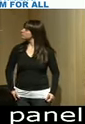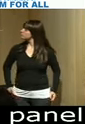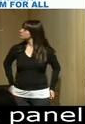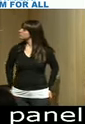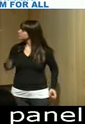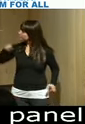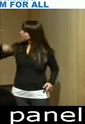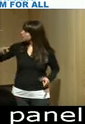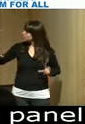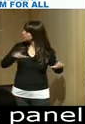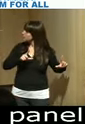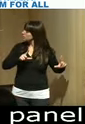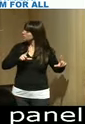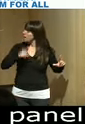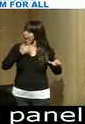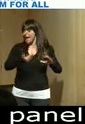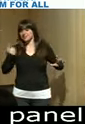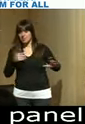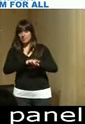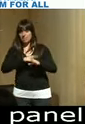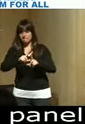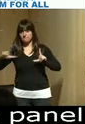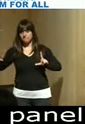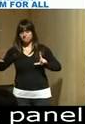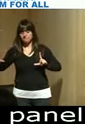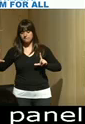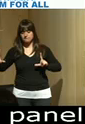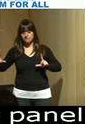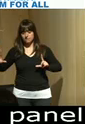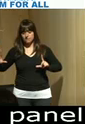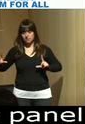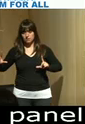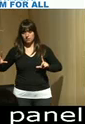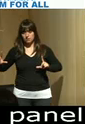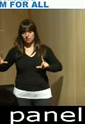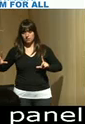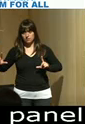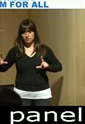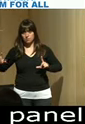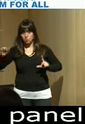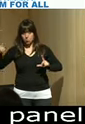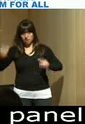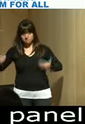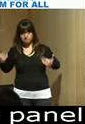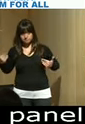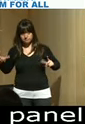La siguiente. La anterior, me refiero. Sí. ¿Una más?